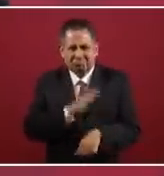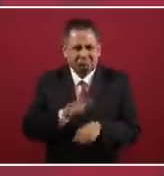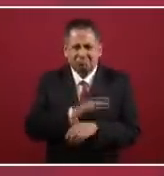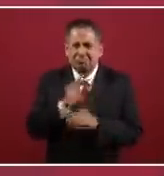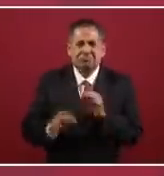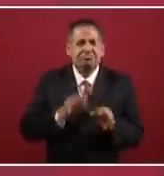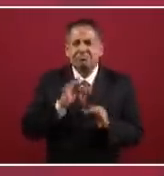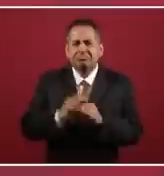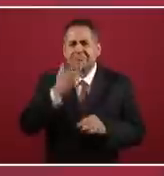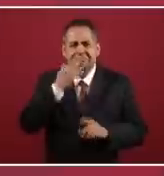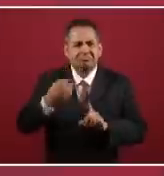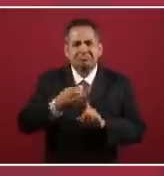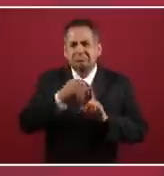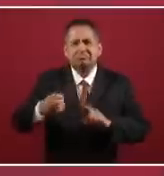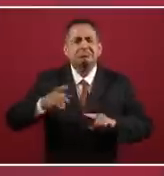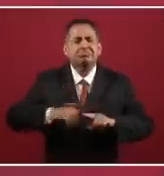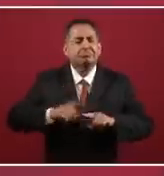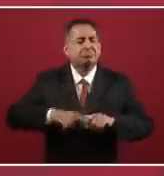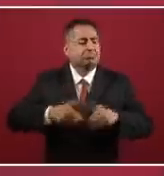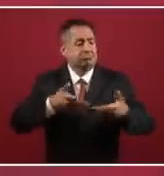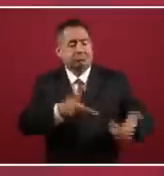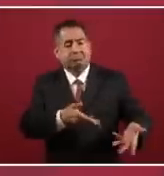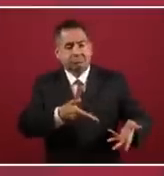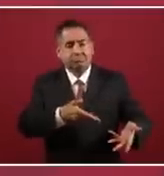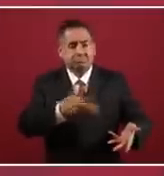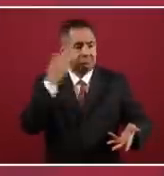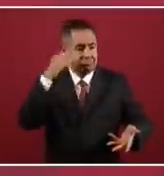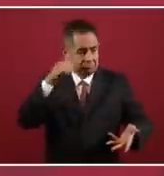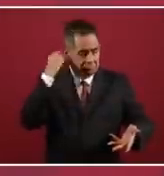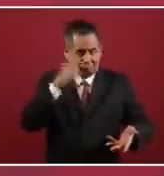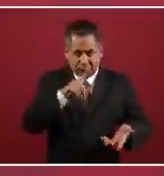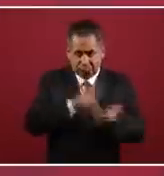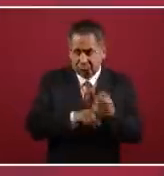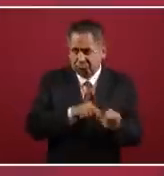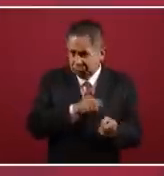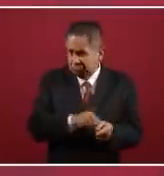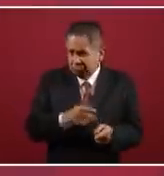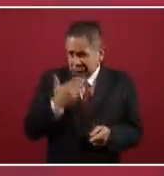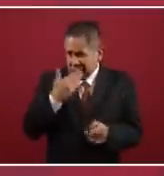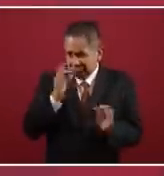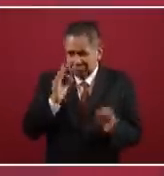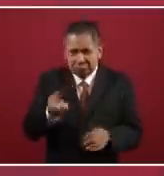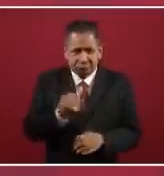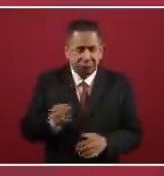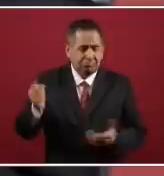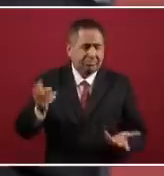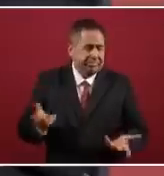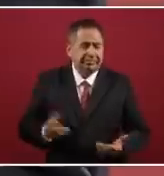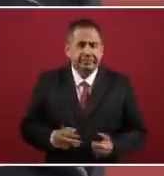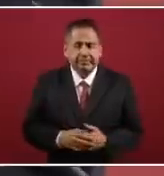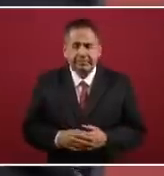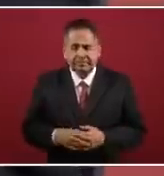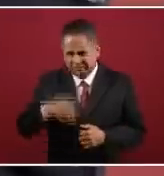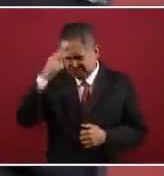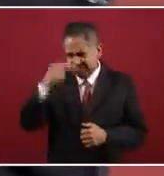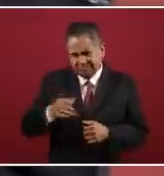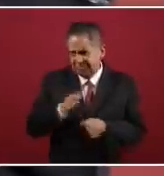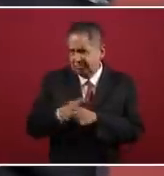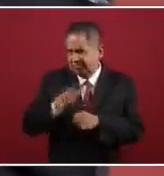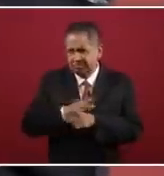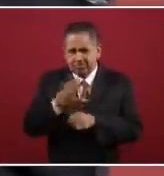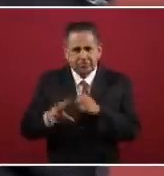contratados son los trabajadores de la construcción de Oaxaca y de México en